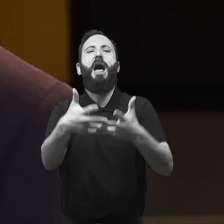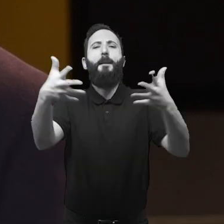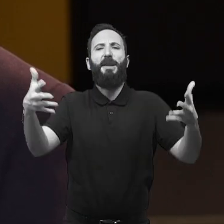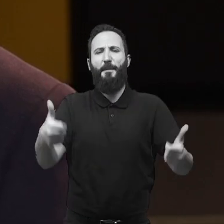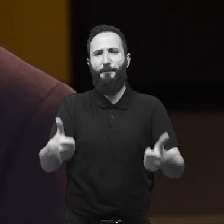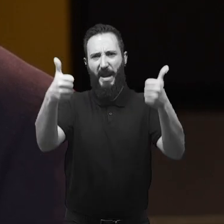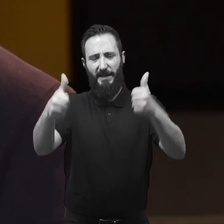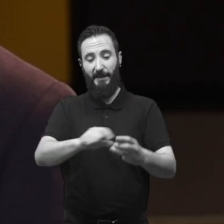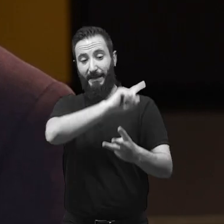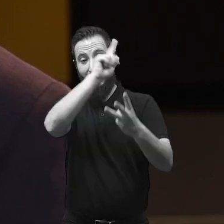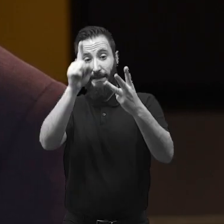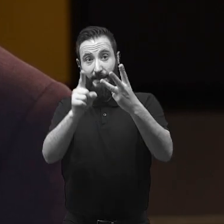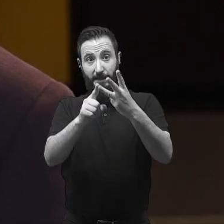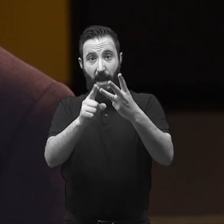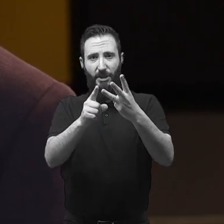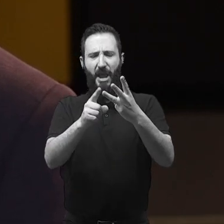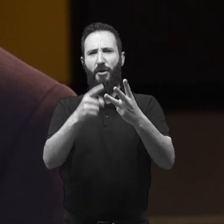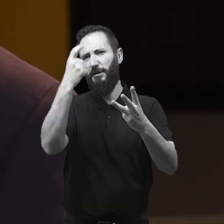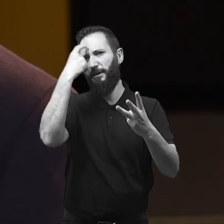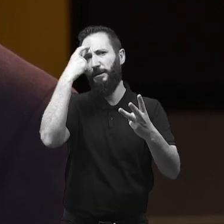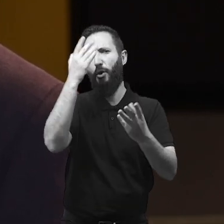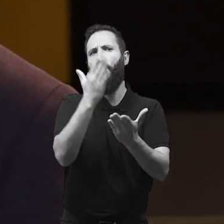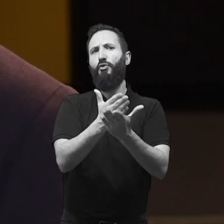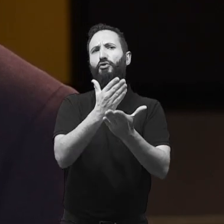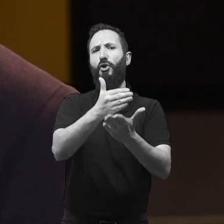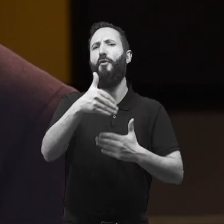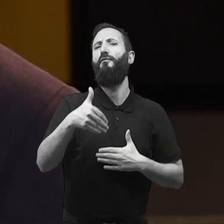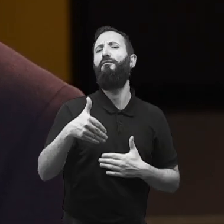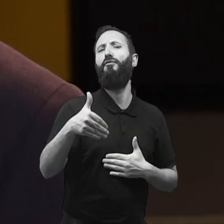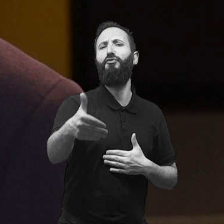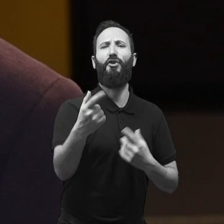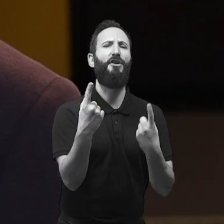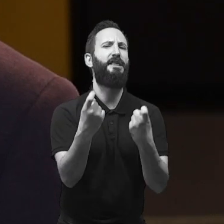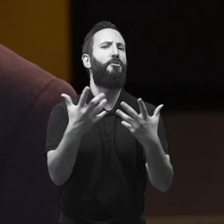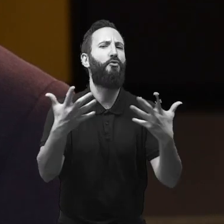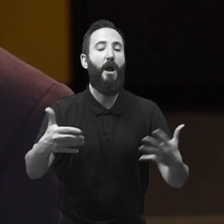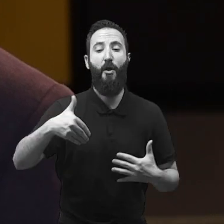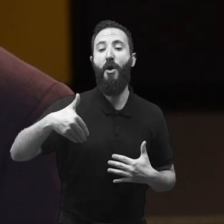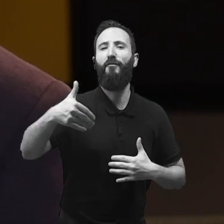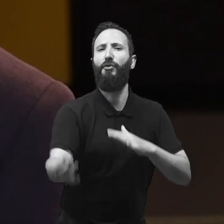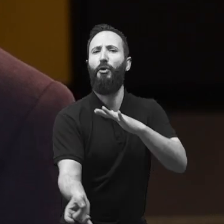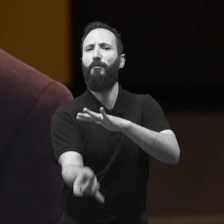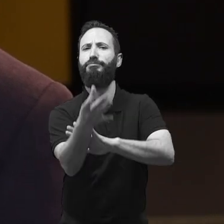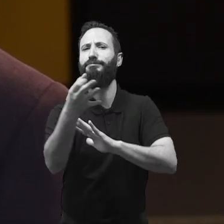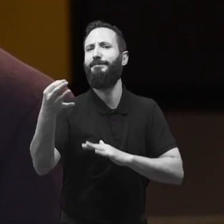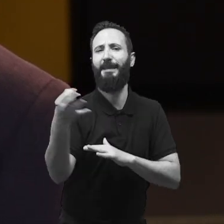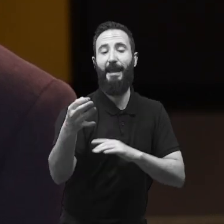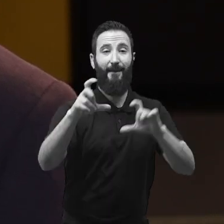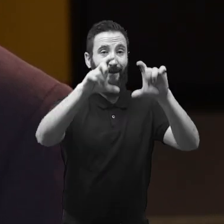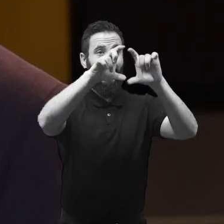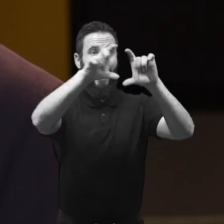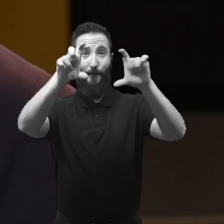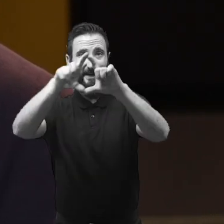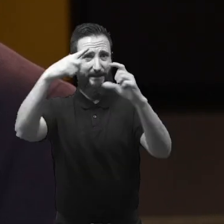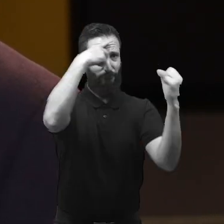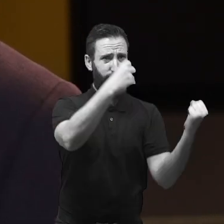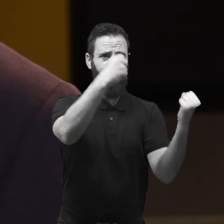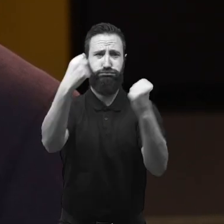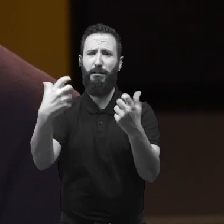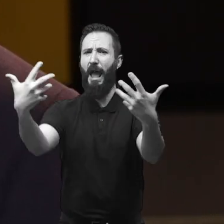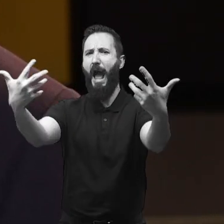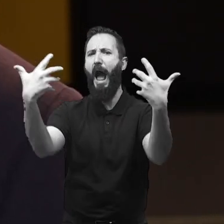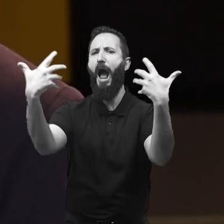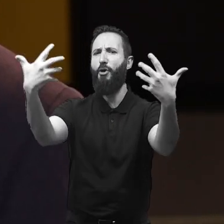sería cuáles son los cursos de futuro, qué es lo que va a venir. Empresas expertas podemos recomendar en qué